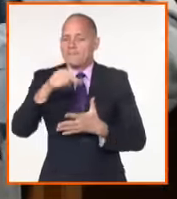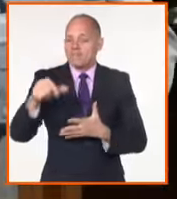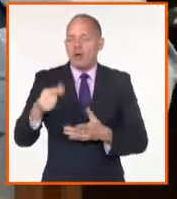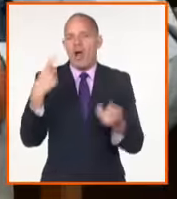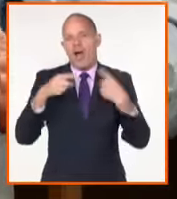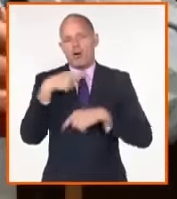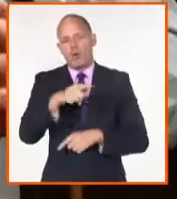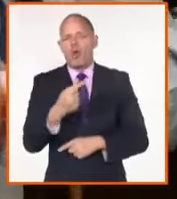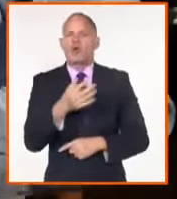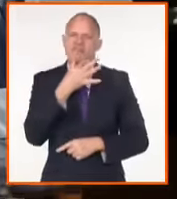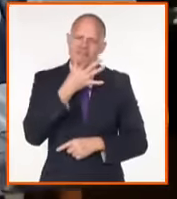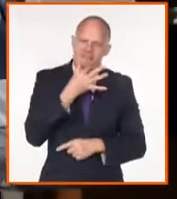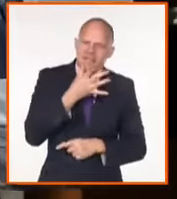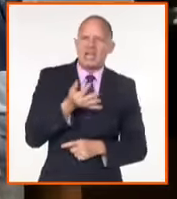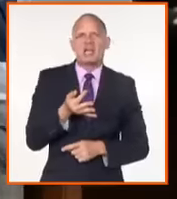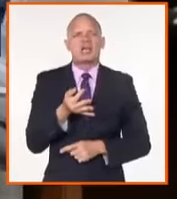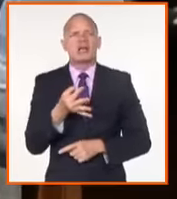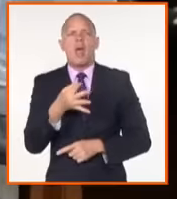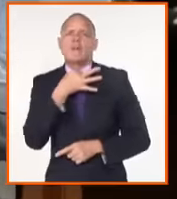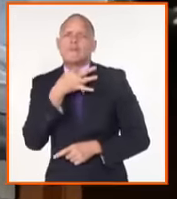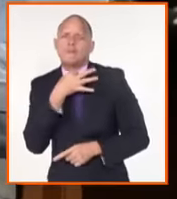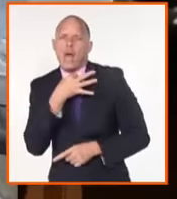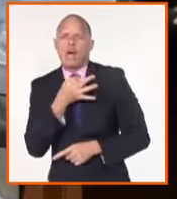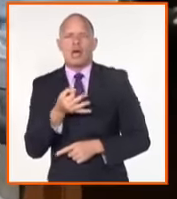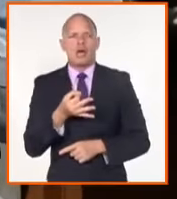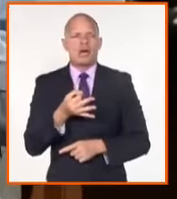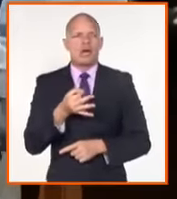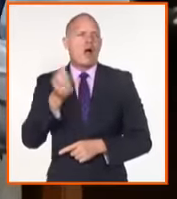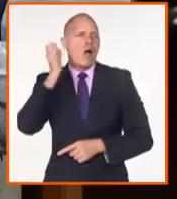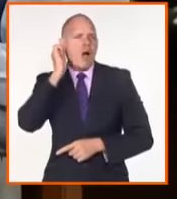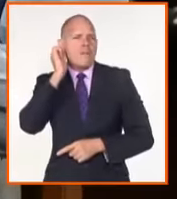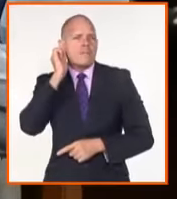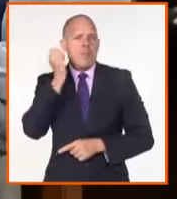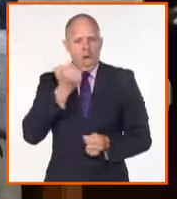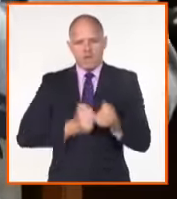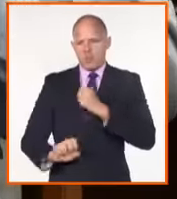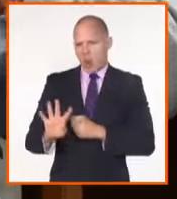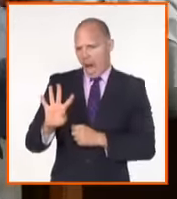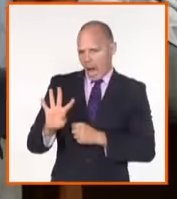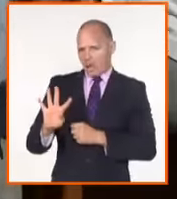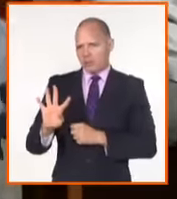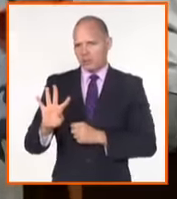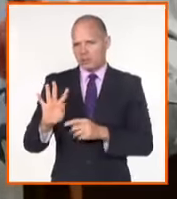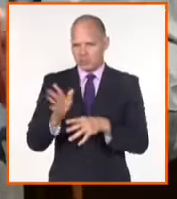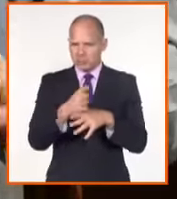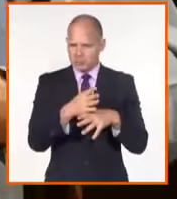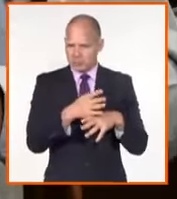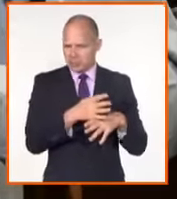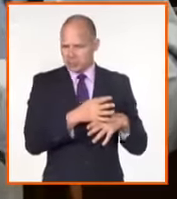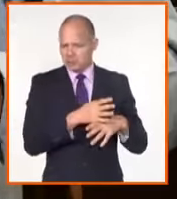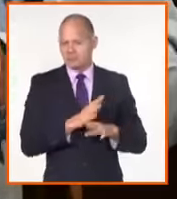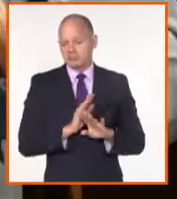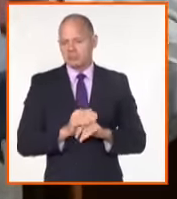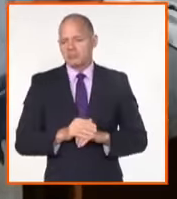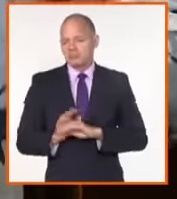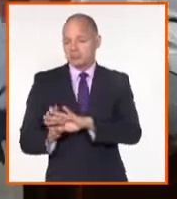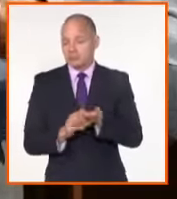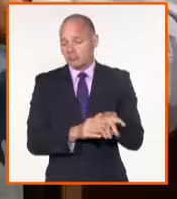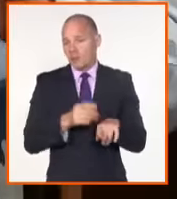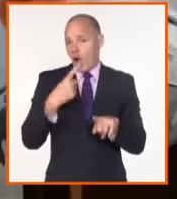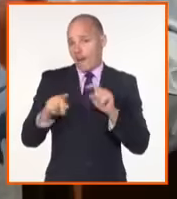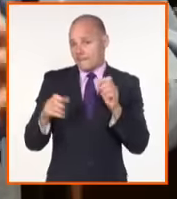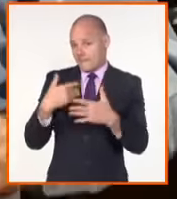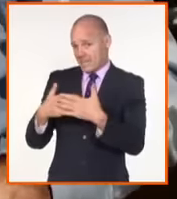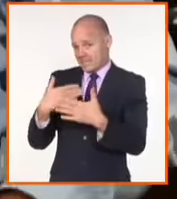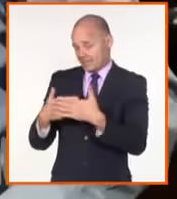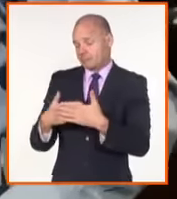estatales, incluso hemos abierto sus objetos, porque estamos defendiendo que una empresa que hoy por problemas de combustible o por problemas de financiamiento